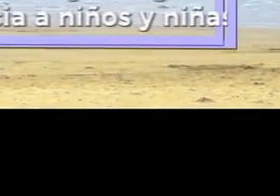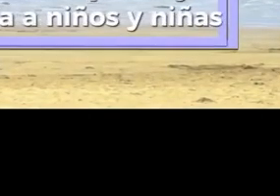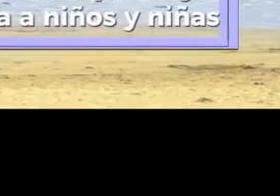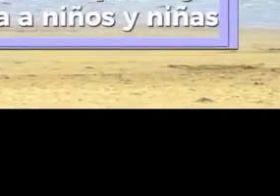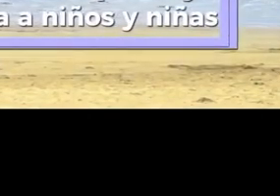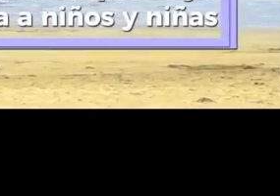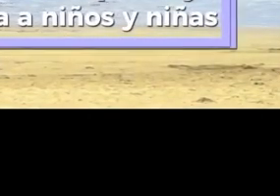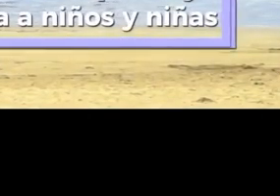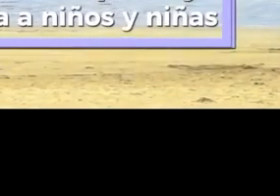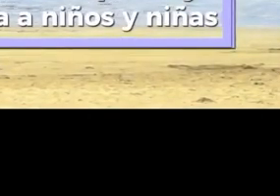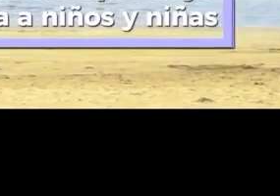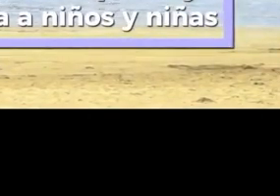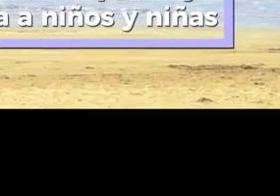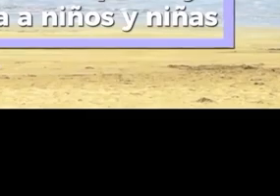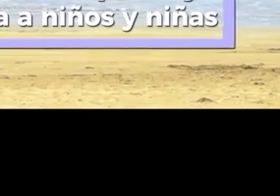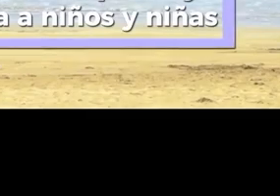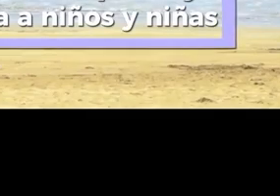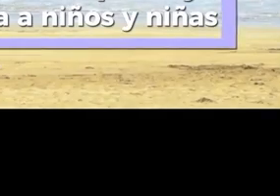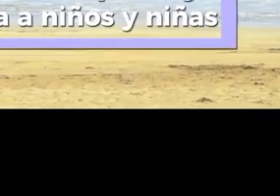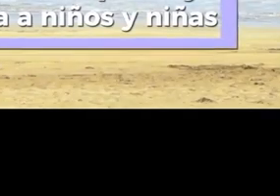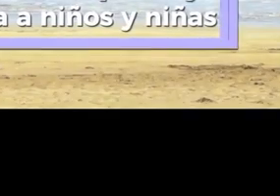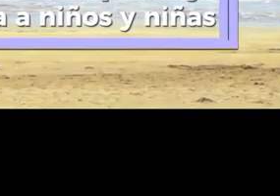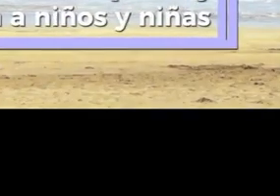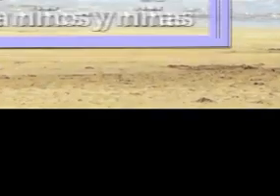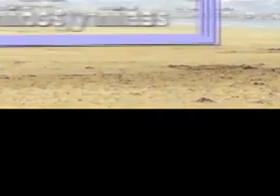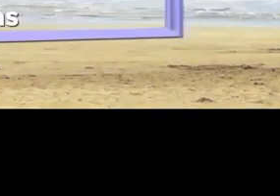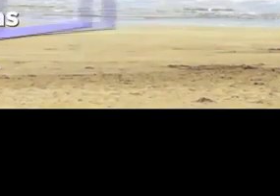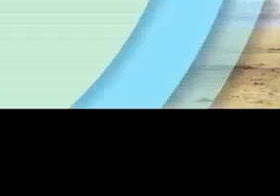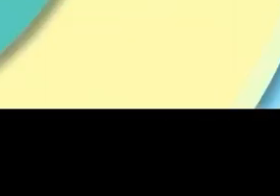Tengamos siempre bajo vigilancia a niños y niñas.